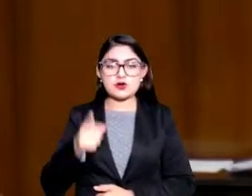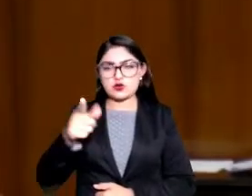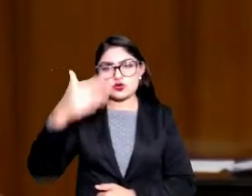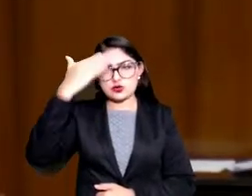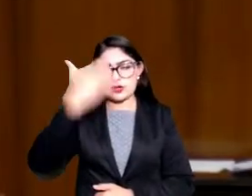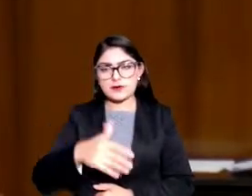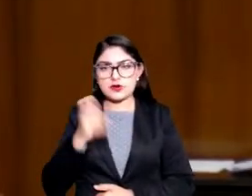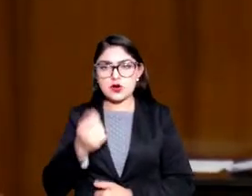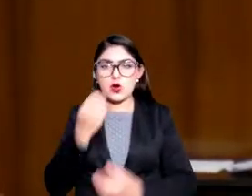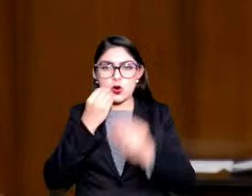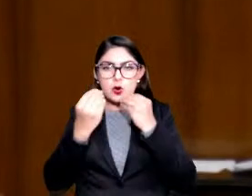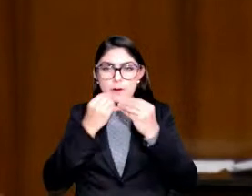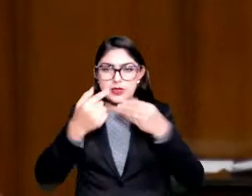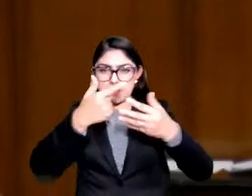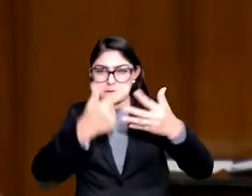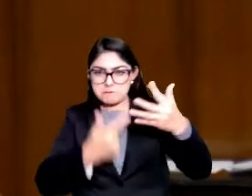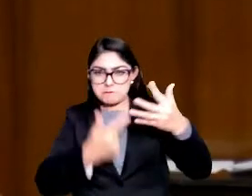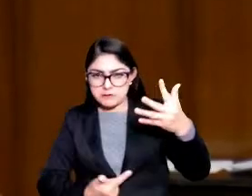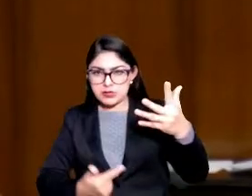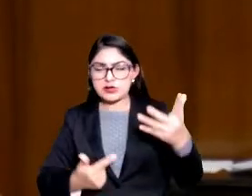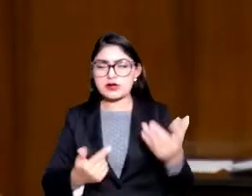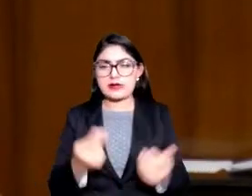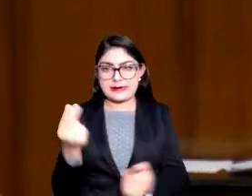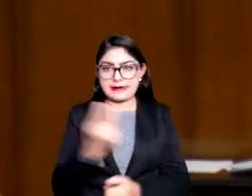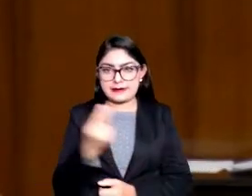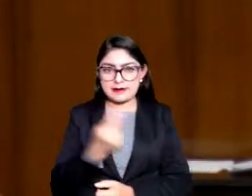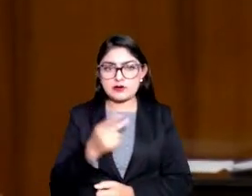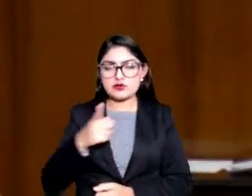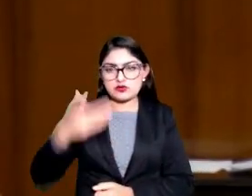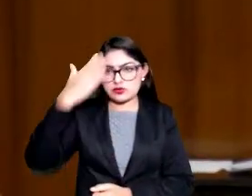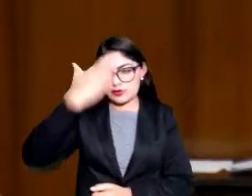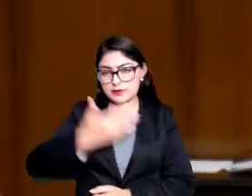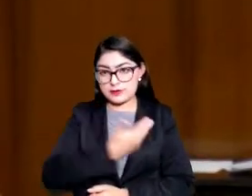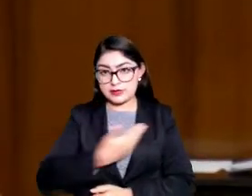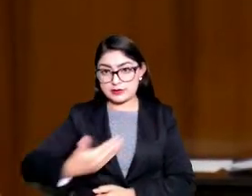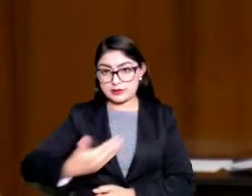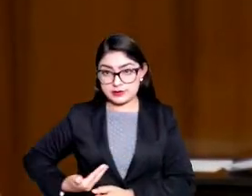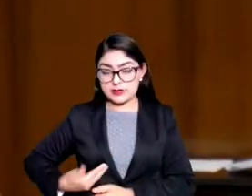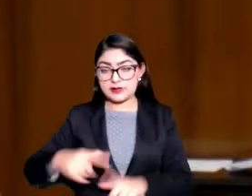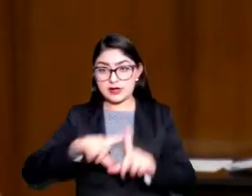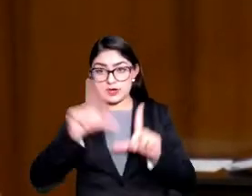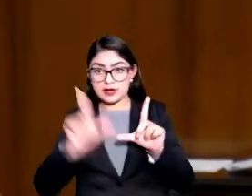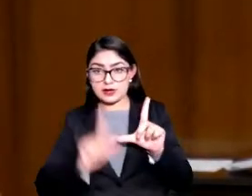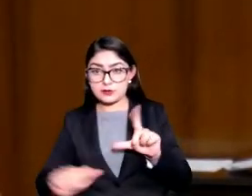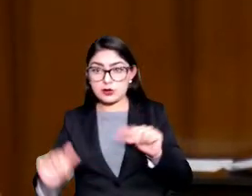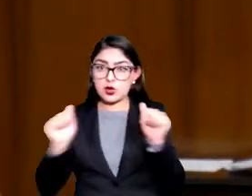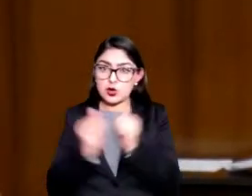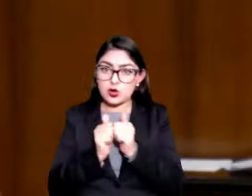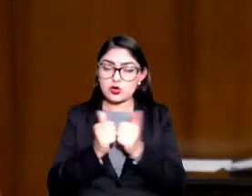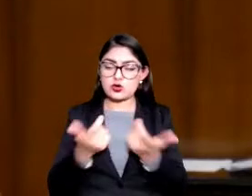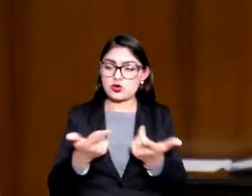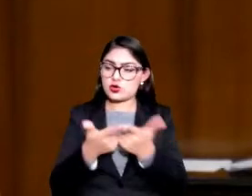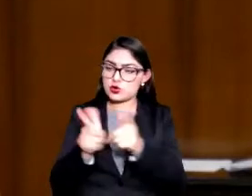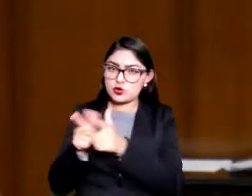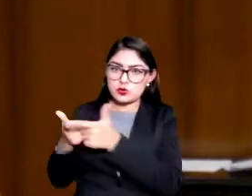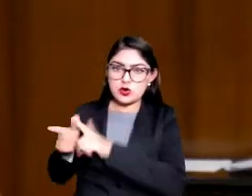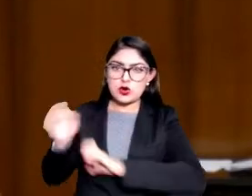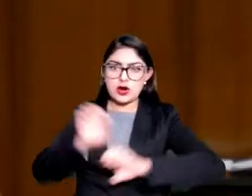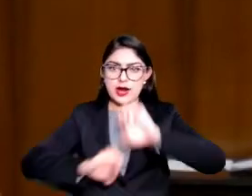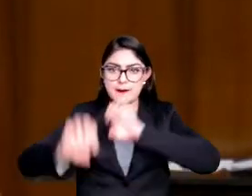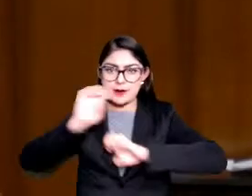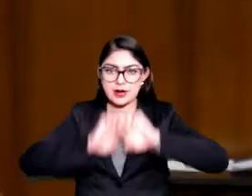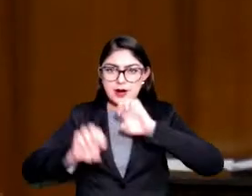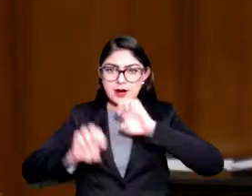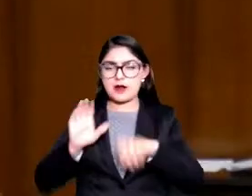diputado, que el día de hoy el presidente de la República, en coordinación con los grupos empresariales más importantes del país y